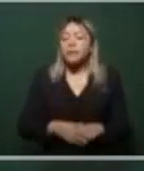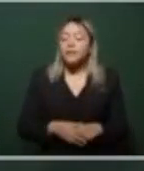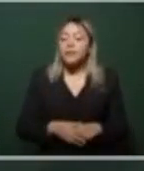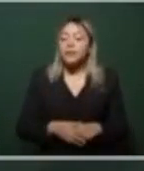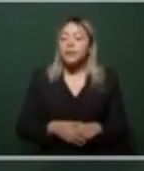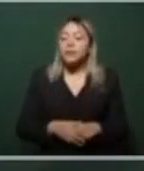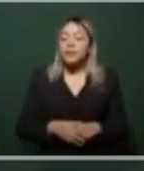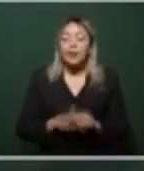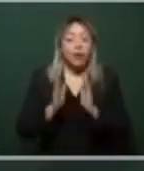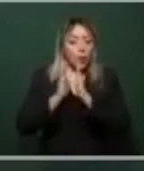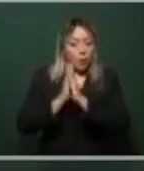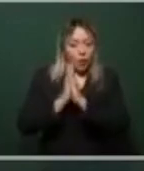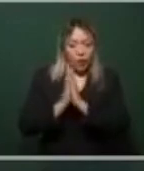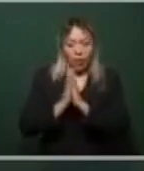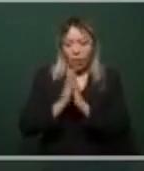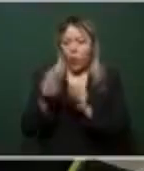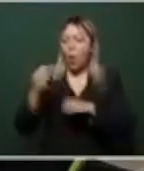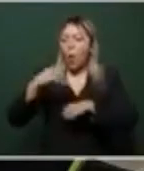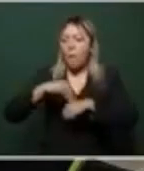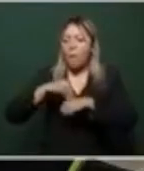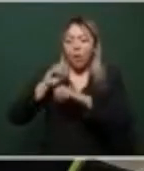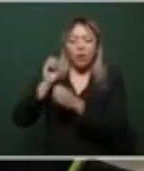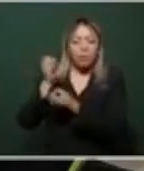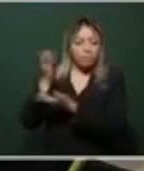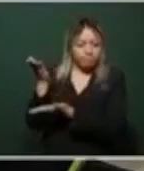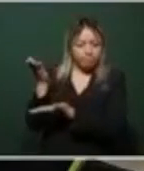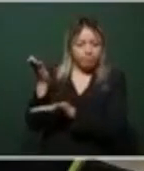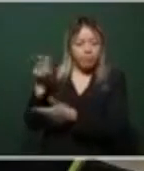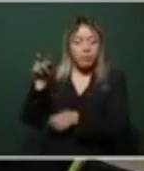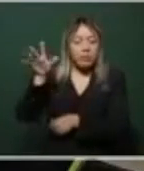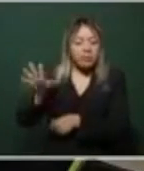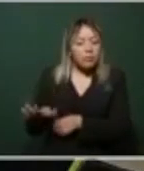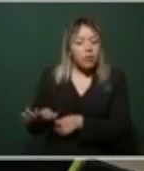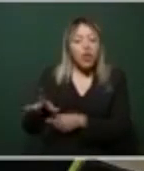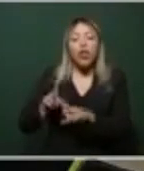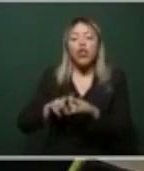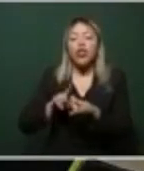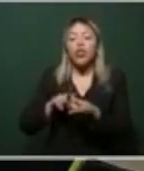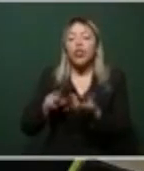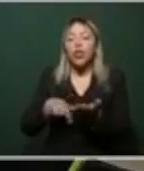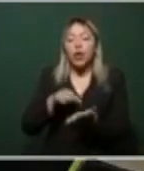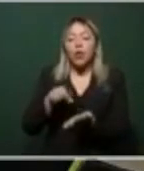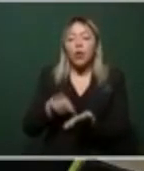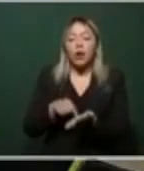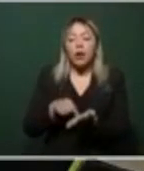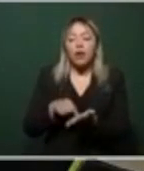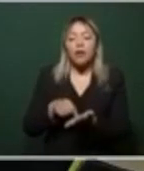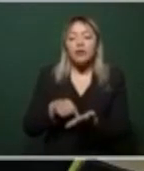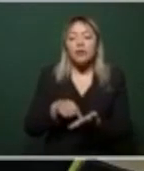Me gustaría que pusieran la lámina de las localidades